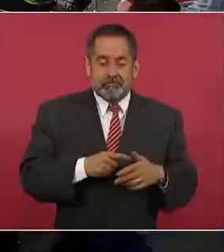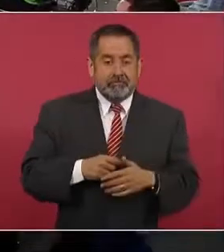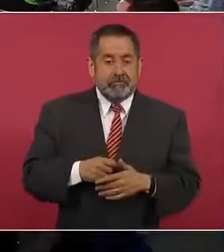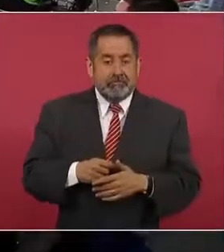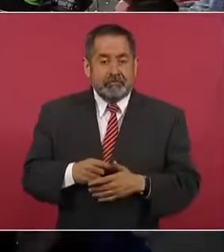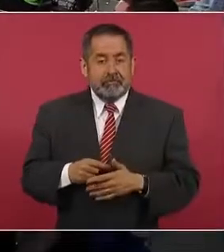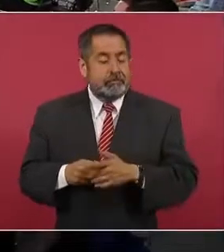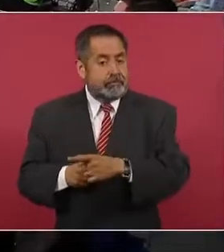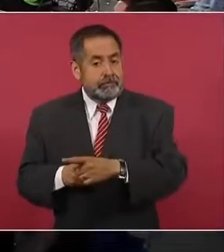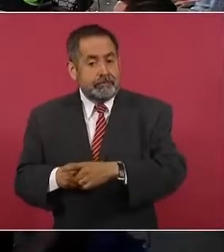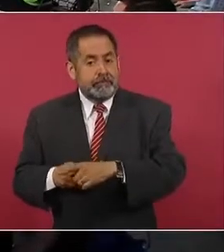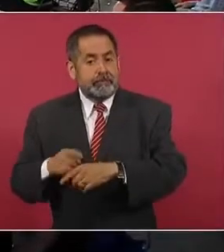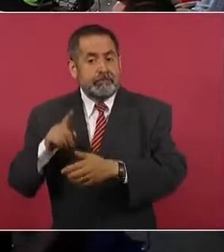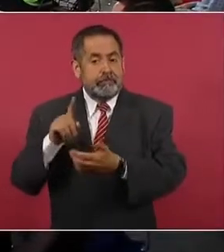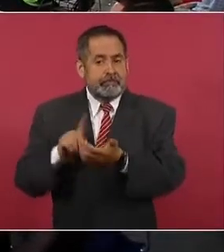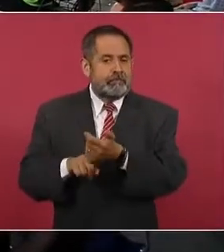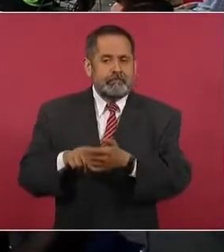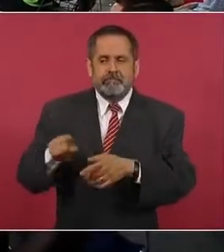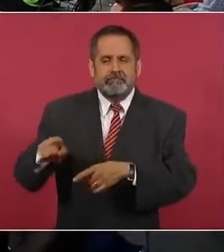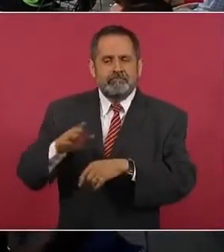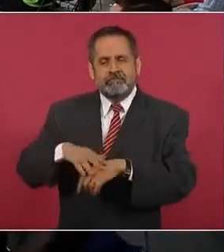muy muelle, muy cómodo,